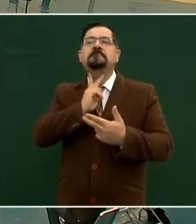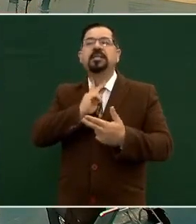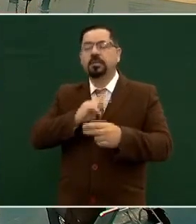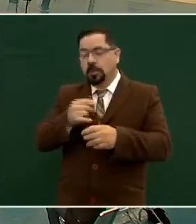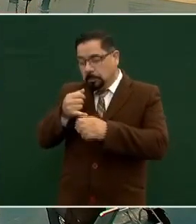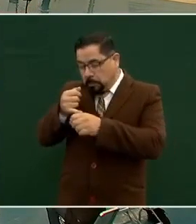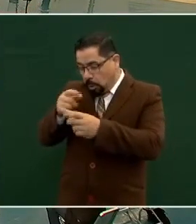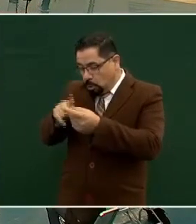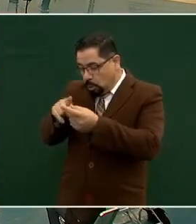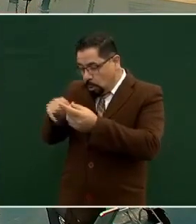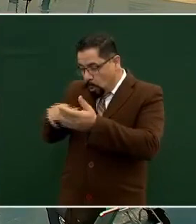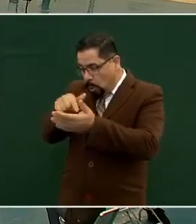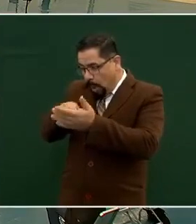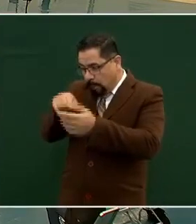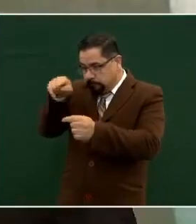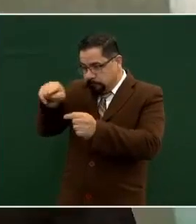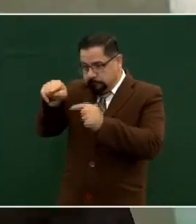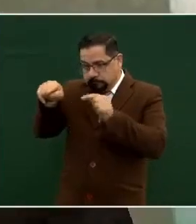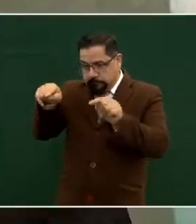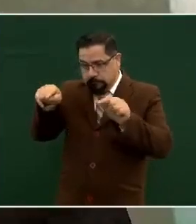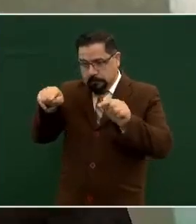dónde había petróleo.